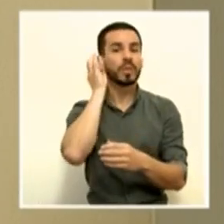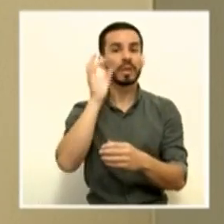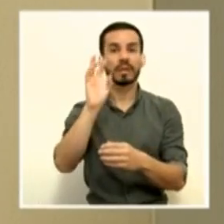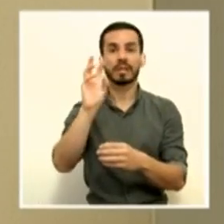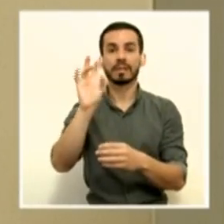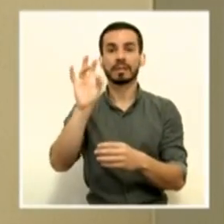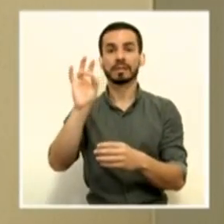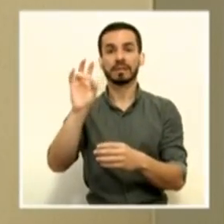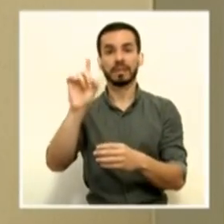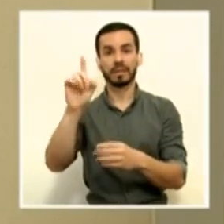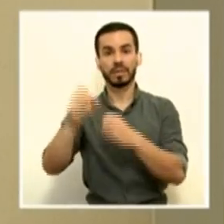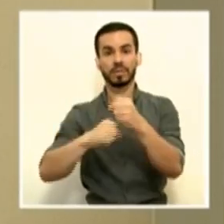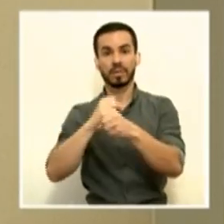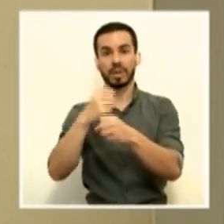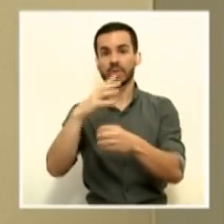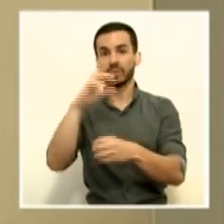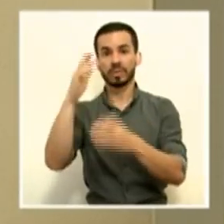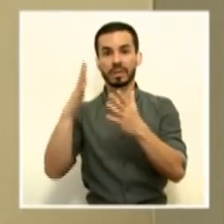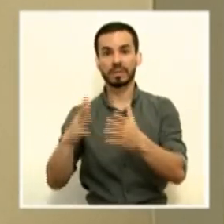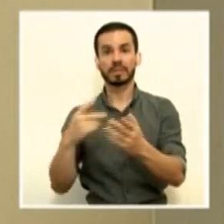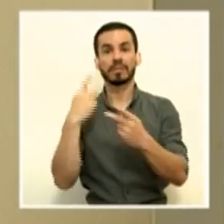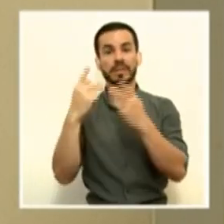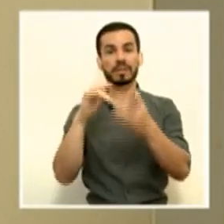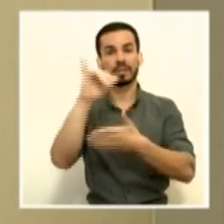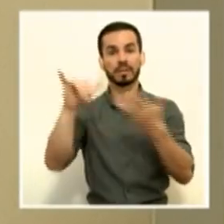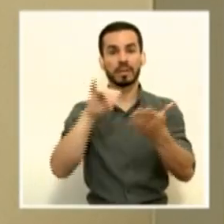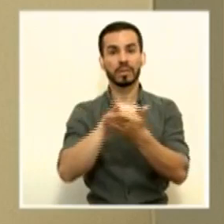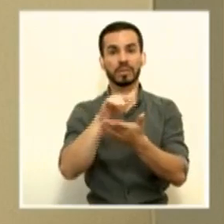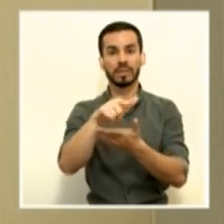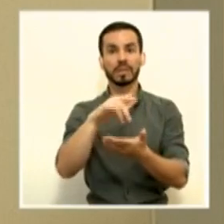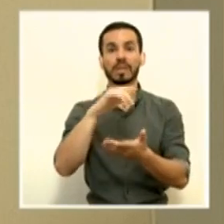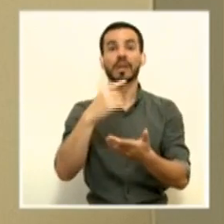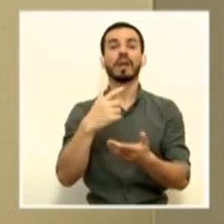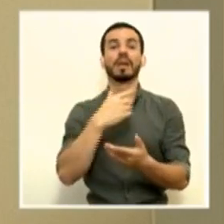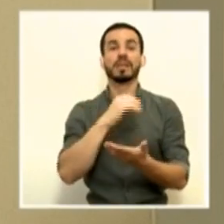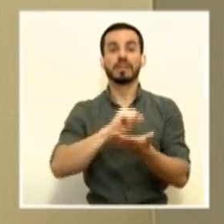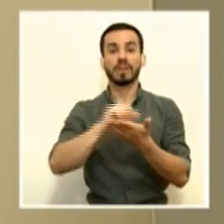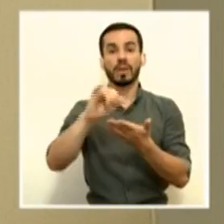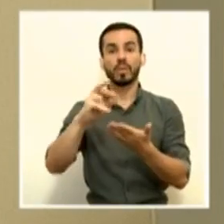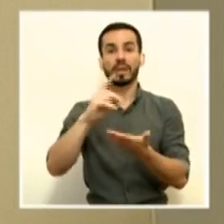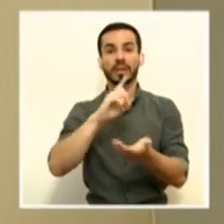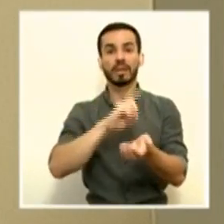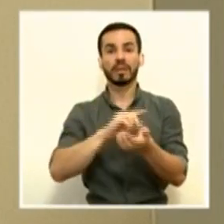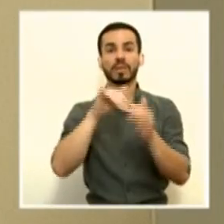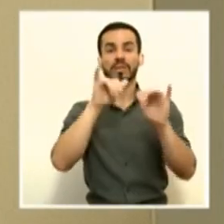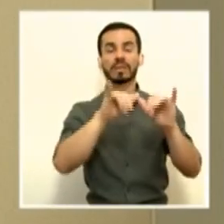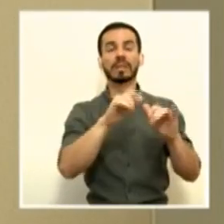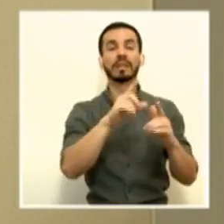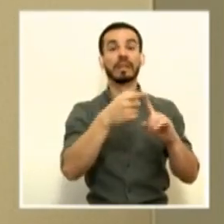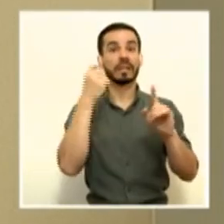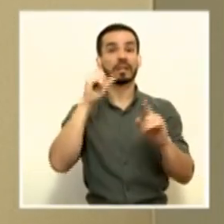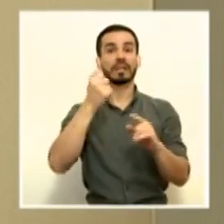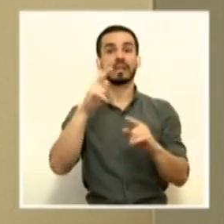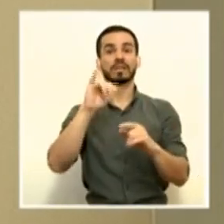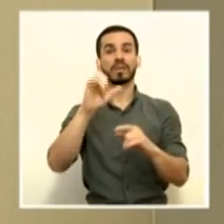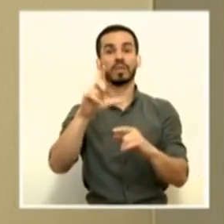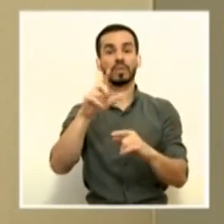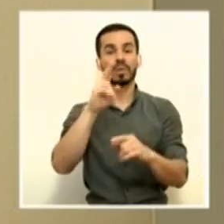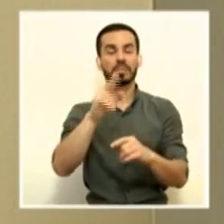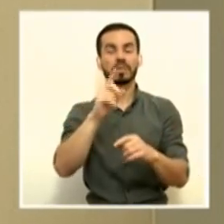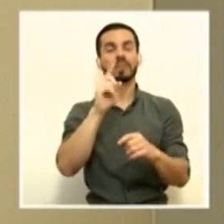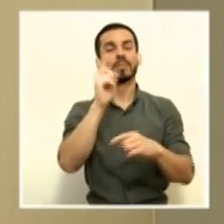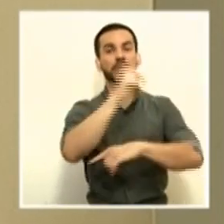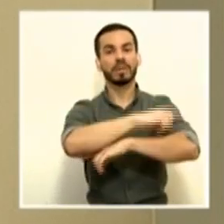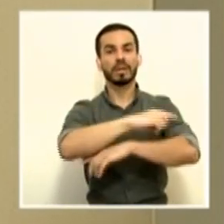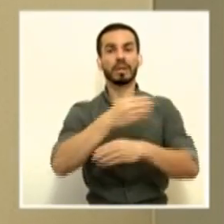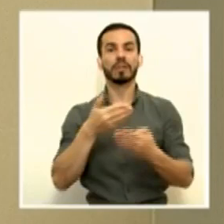de 71 años, costarricense, vecina de San José, estaba en el San Juan de Dios desde el 13 de julio.